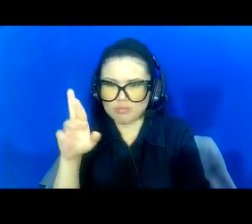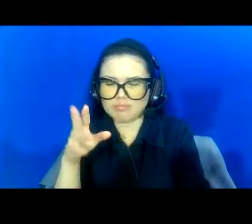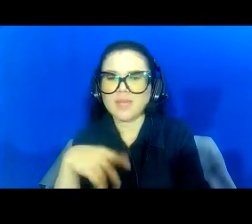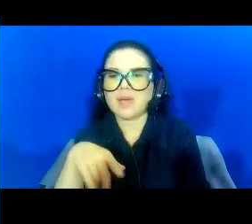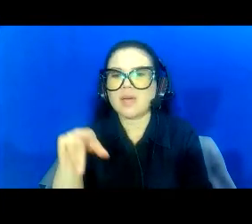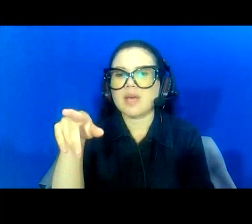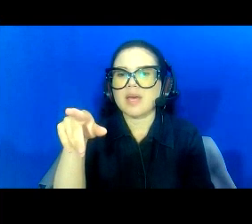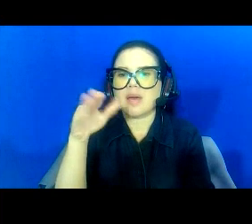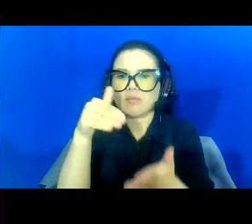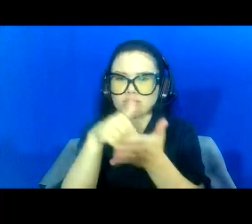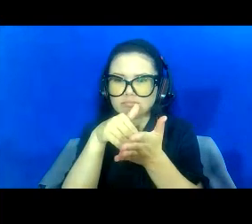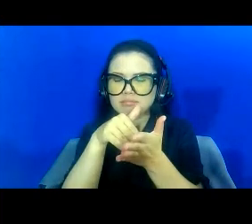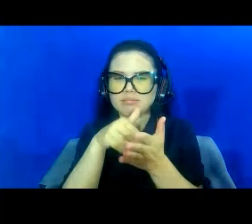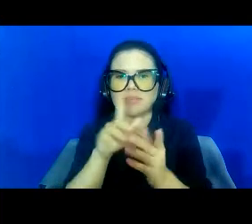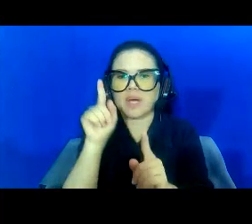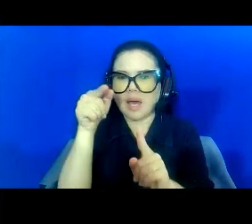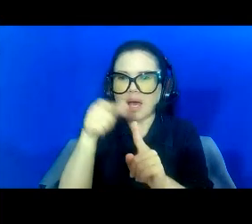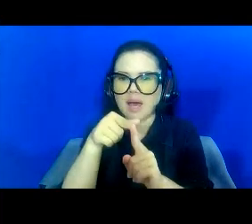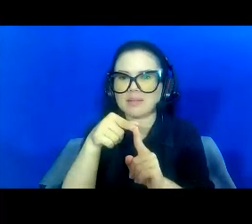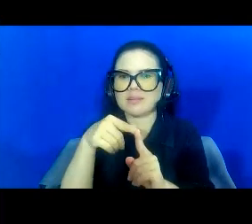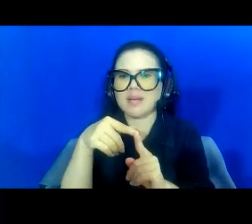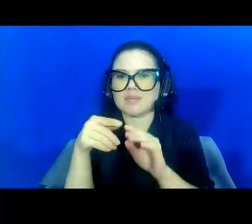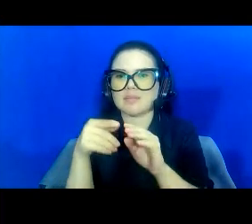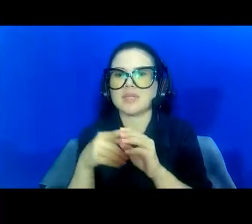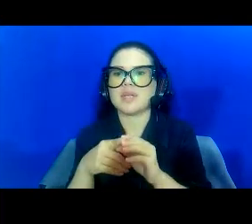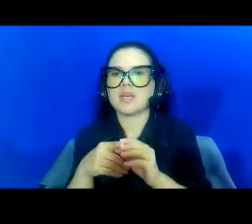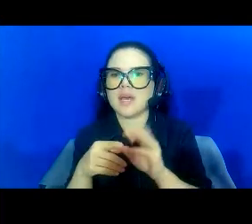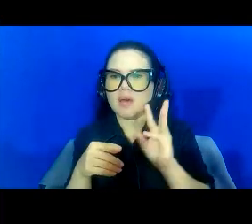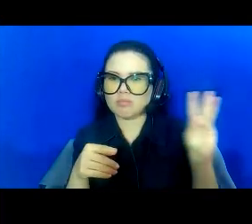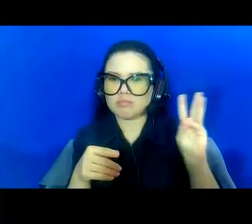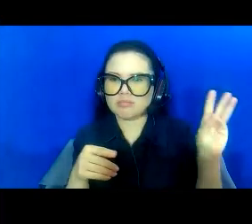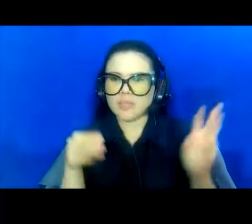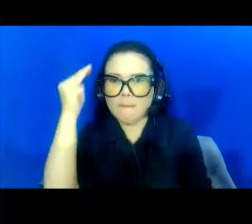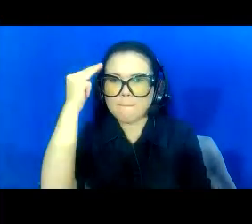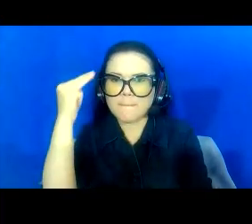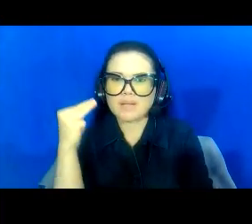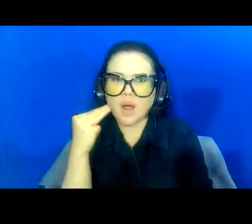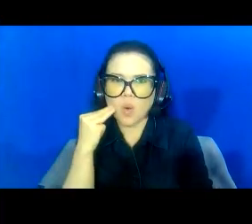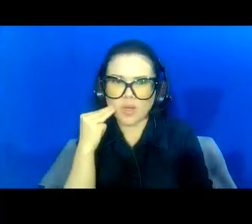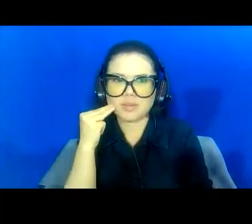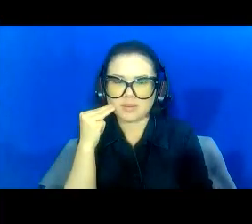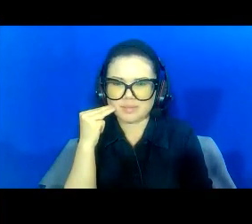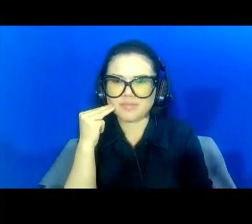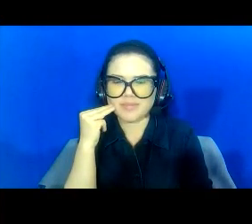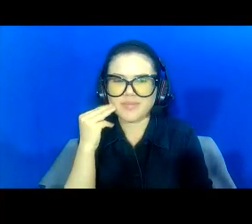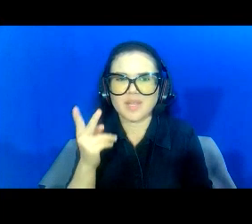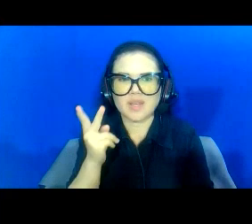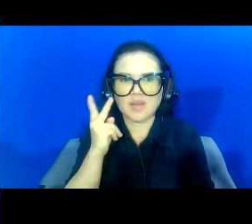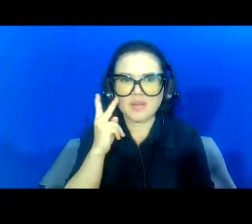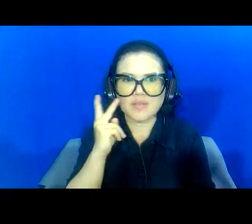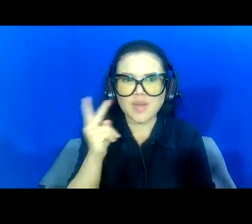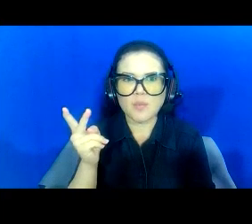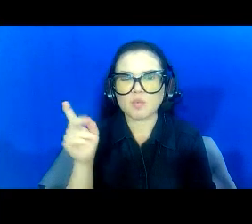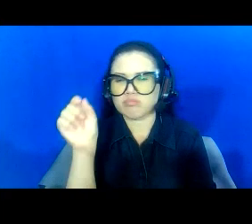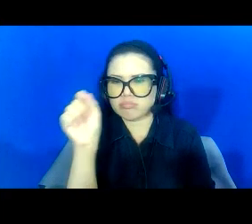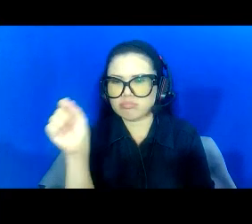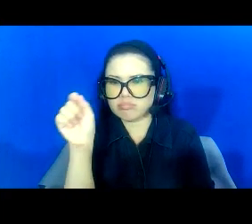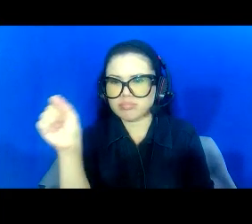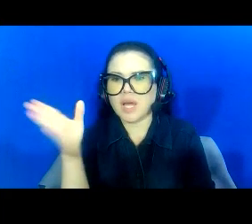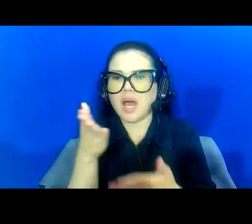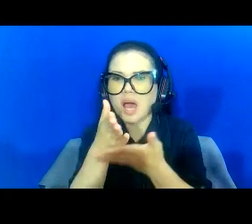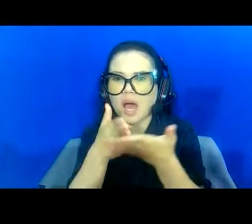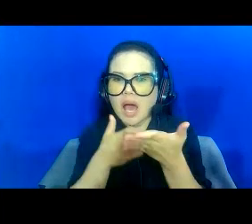Mayagüez, la cantidad de propuestas y municipios que están rayados, es decir, municipios que van a recibir algún tipo de servicio o impacto, es